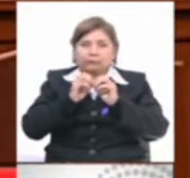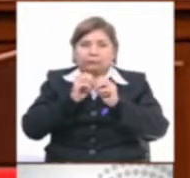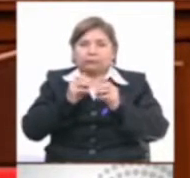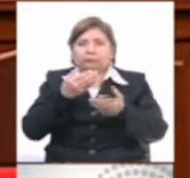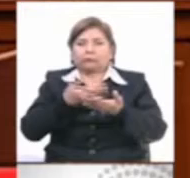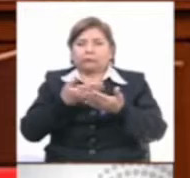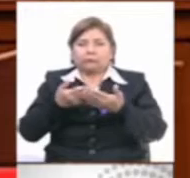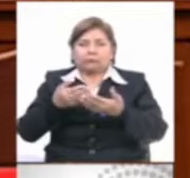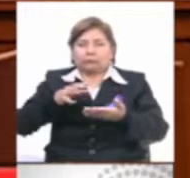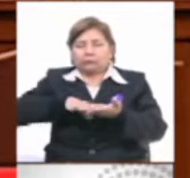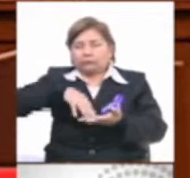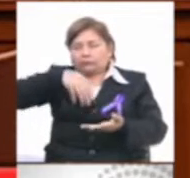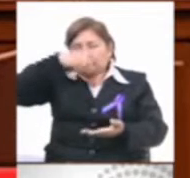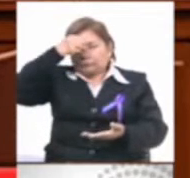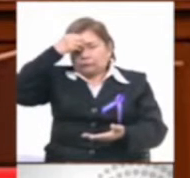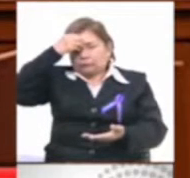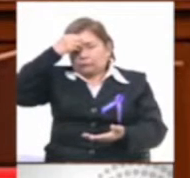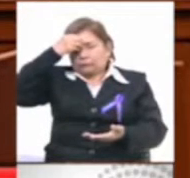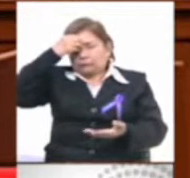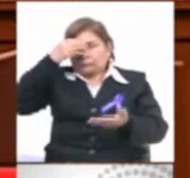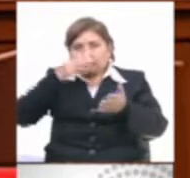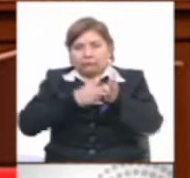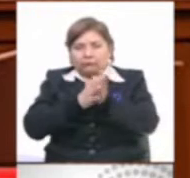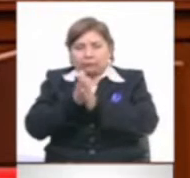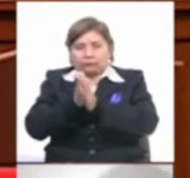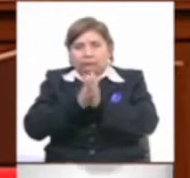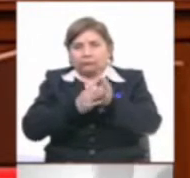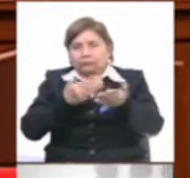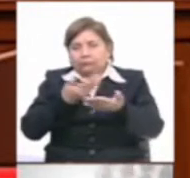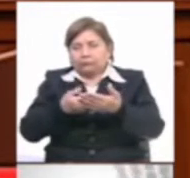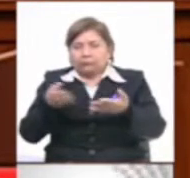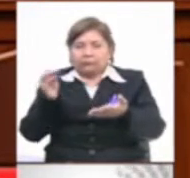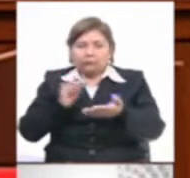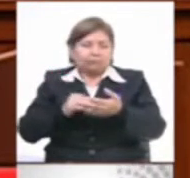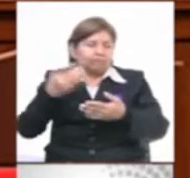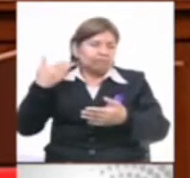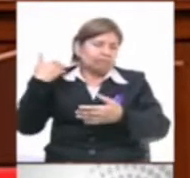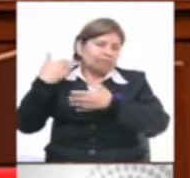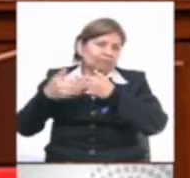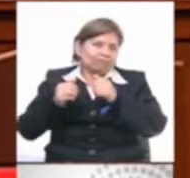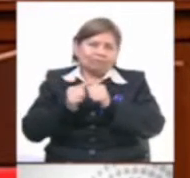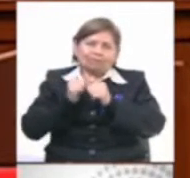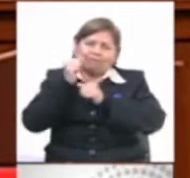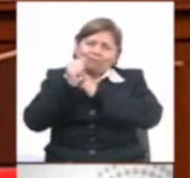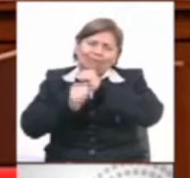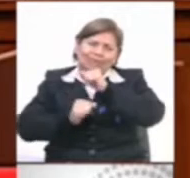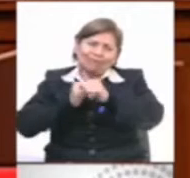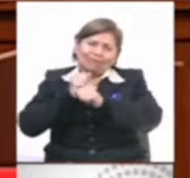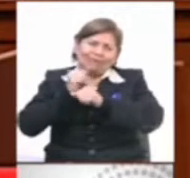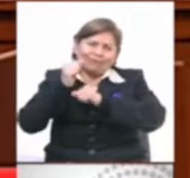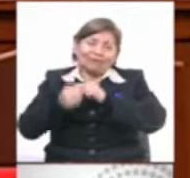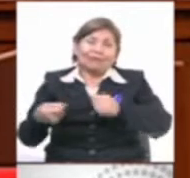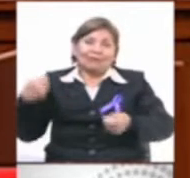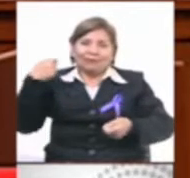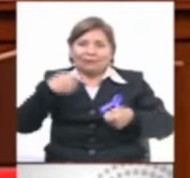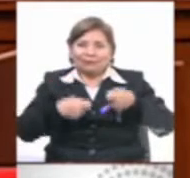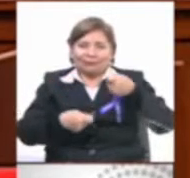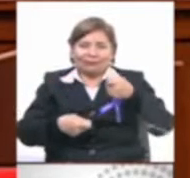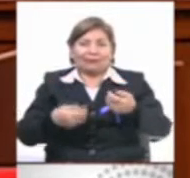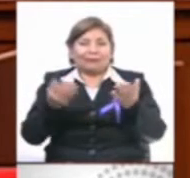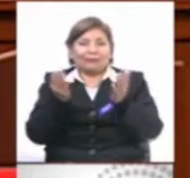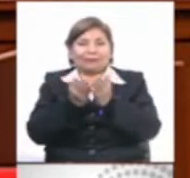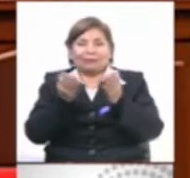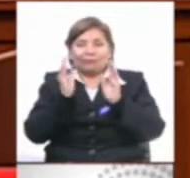los aprendizajes. Quiero resaltar que después de varios años se está incorporando en el presupuesto del